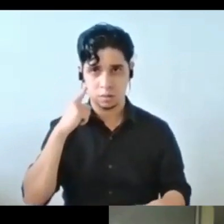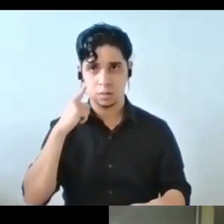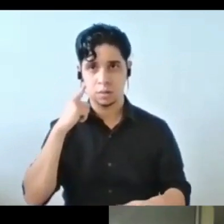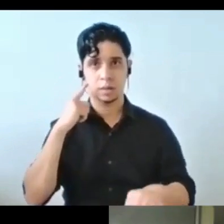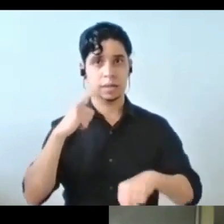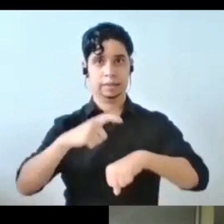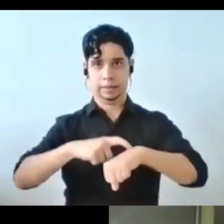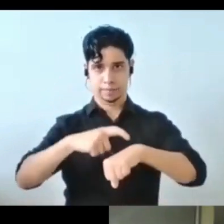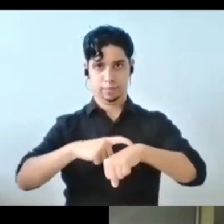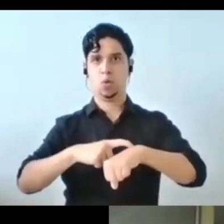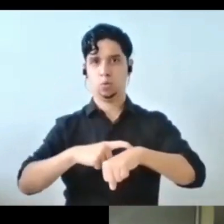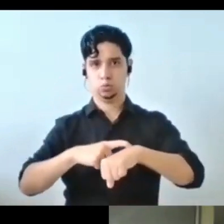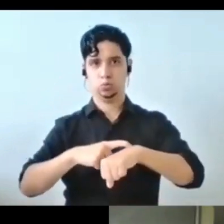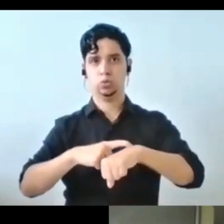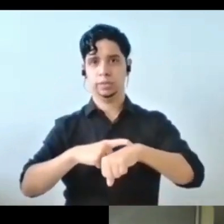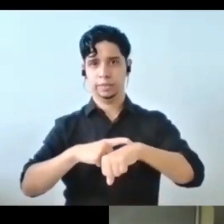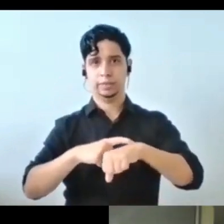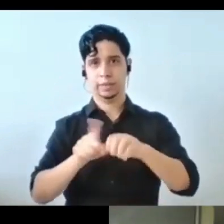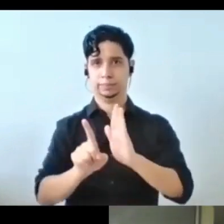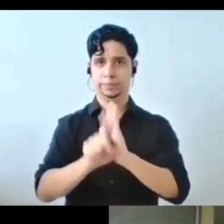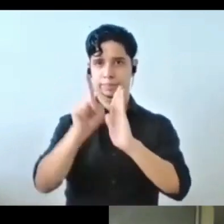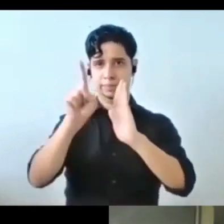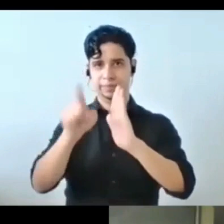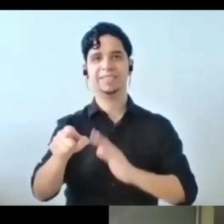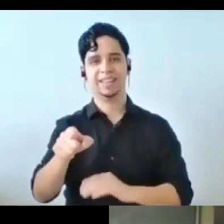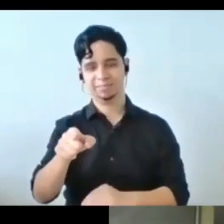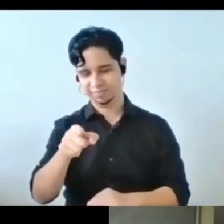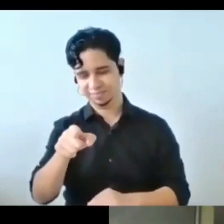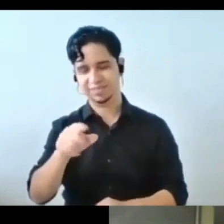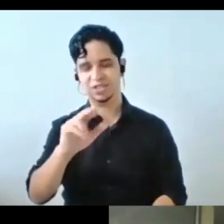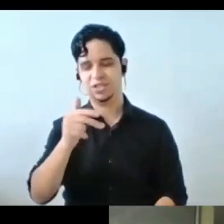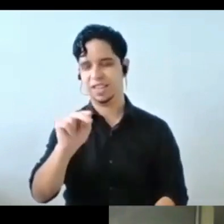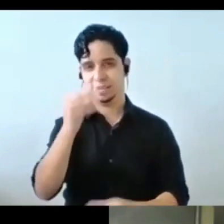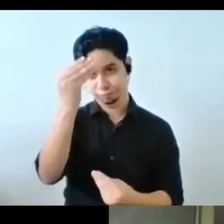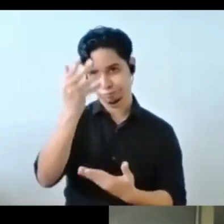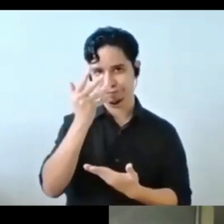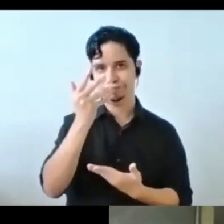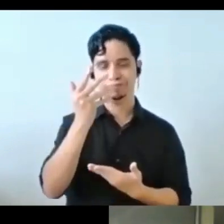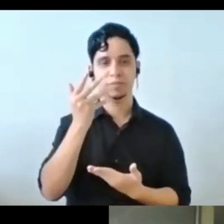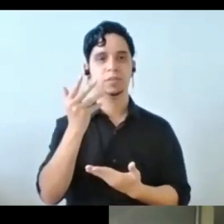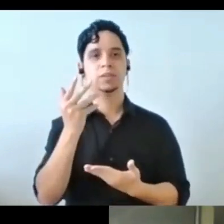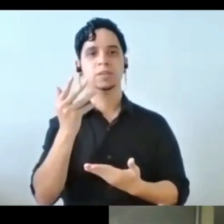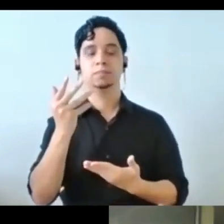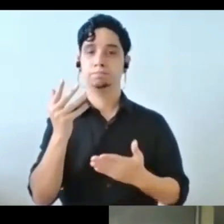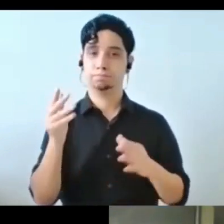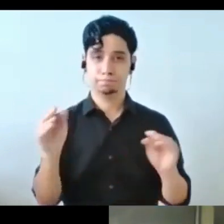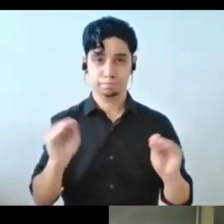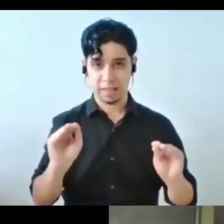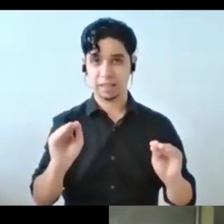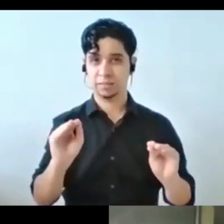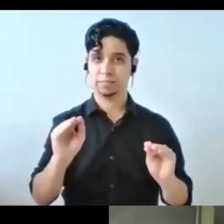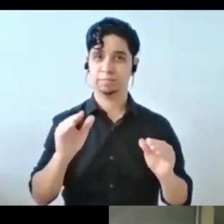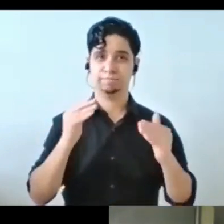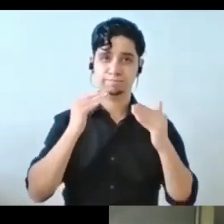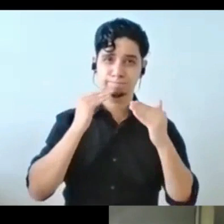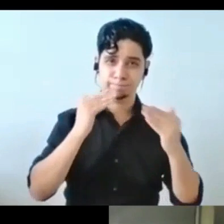Es tiempo de irnos ya. Yo creo que ese es el click de Sheila. Ay, Virgen, nada, volvemos a agradecer